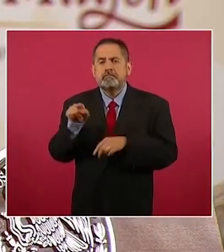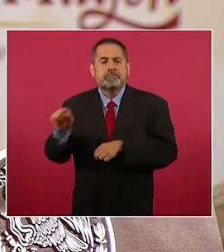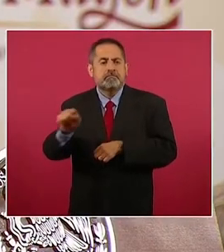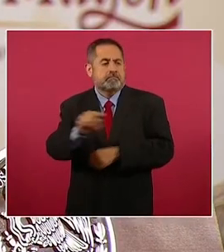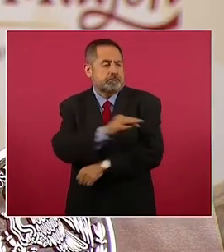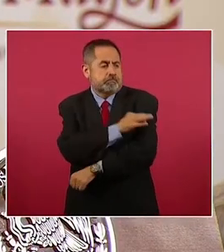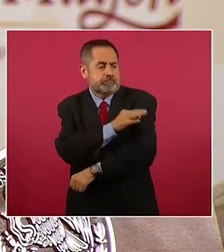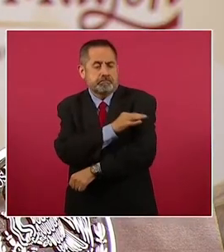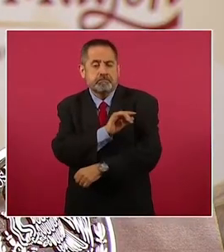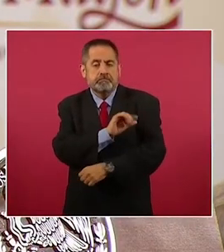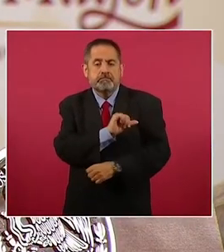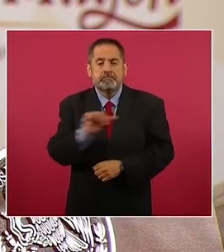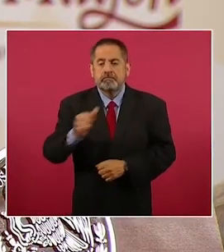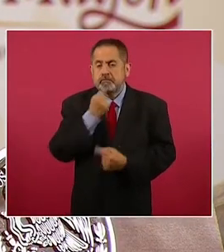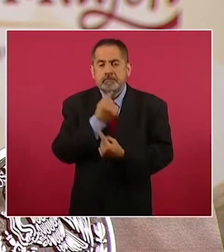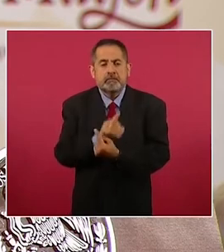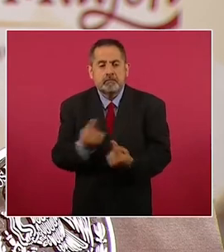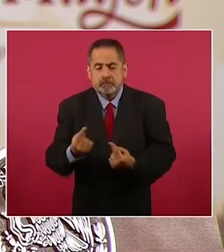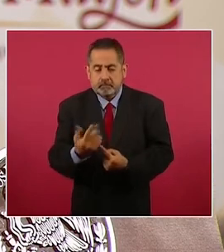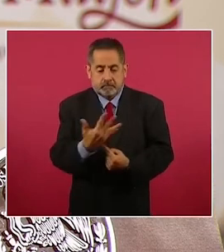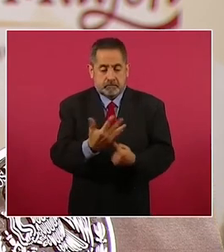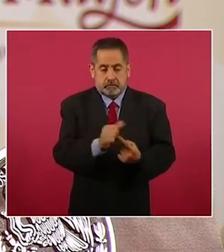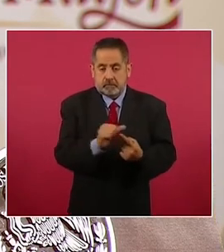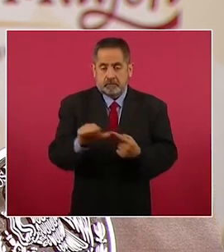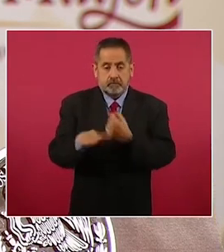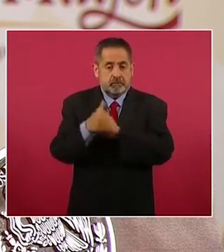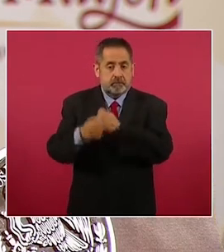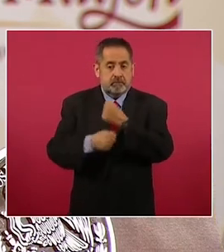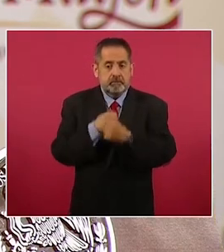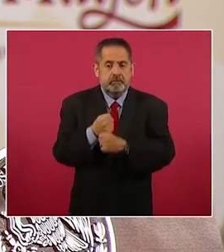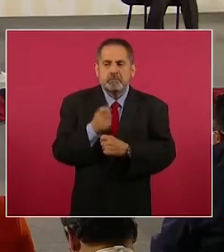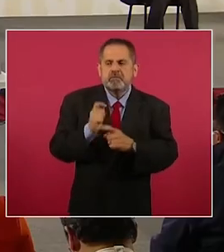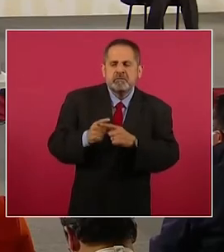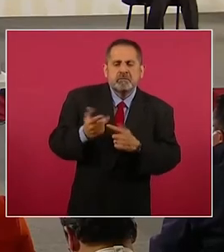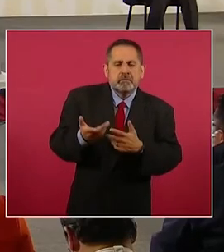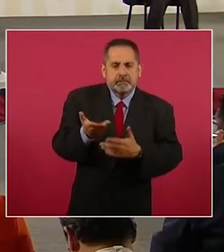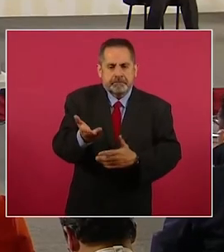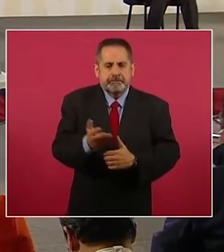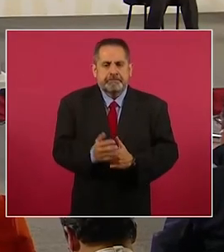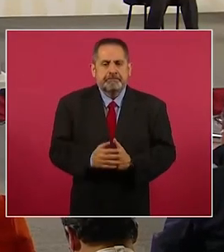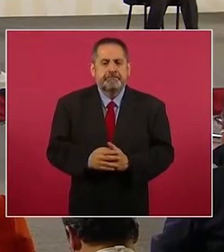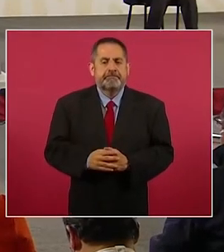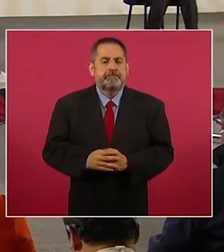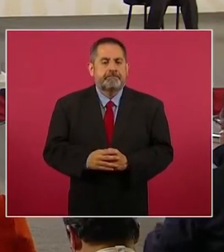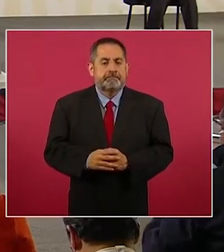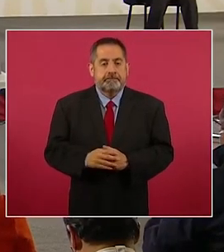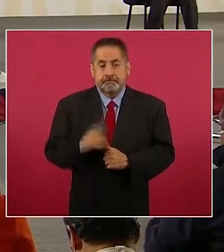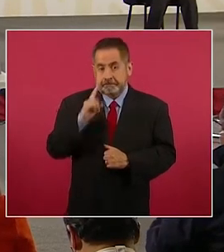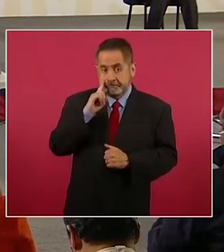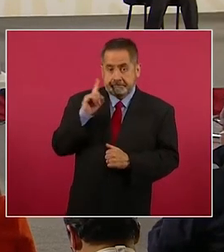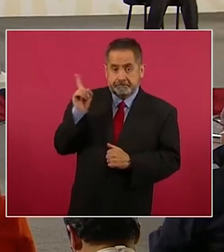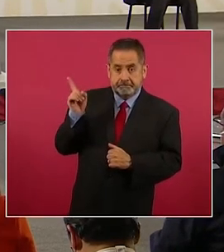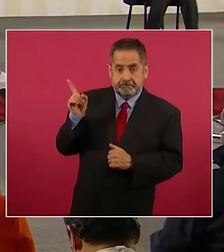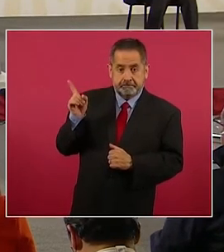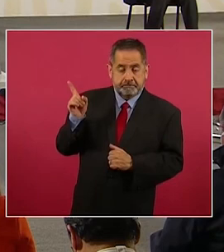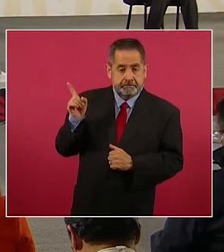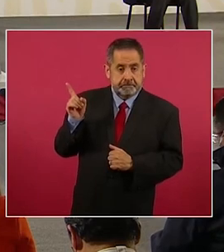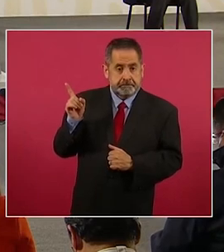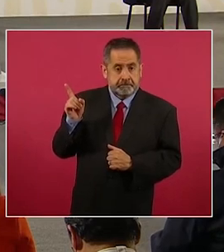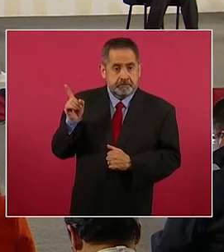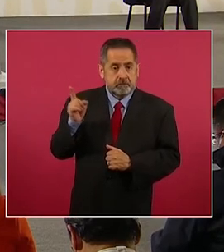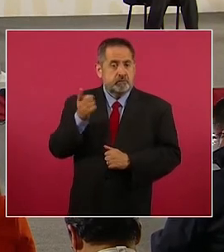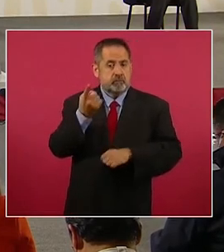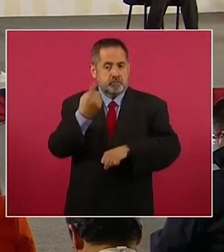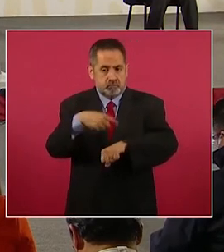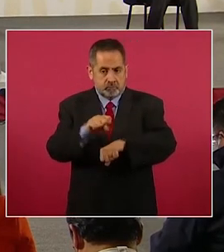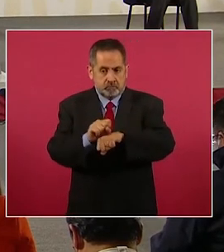particular en niñas y niños de 5 a 11 años de edad. Si me pasan la primera, por favor. Aquí vemos nuestra curva epidémica de agregación semanal.